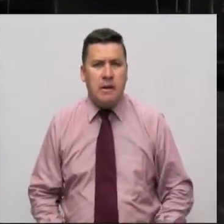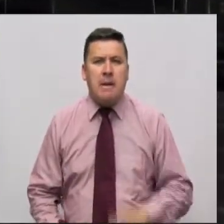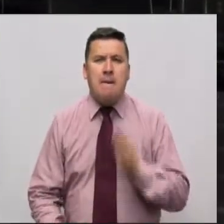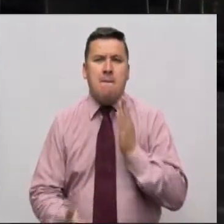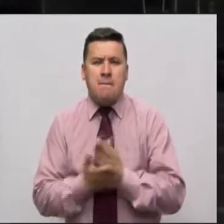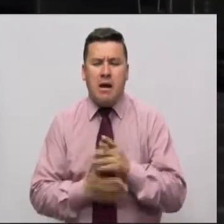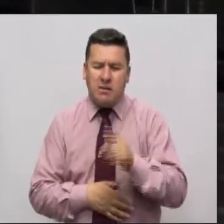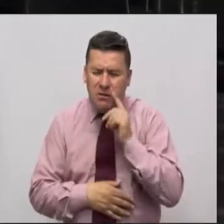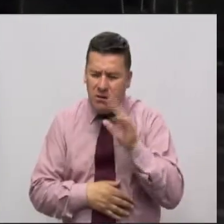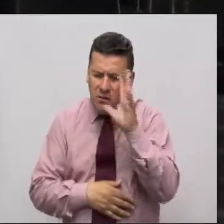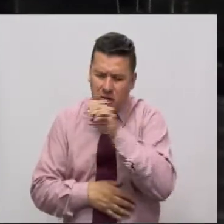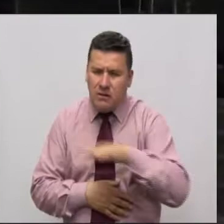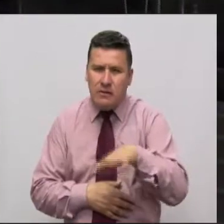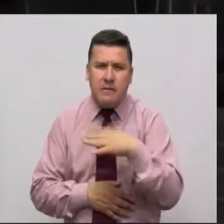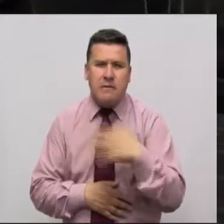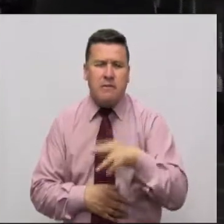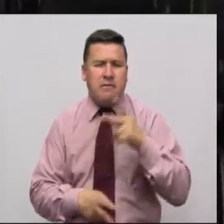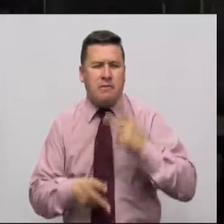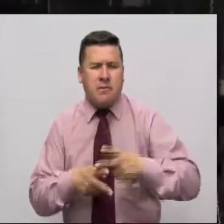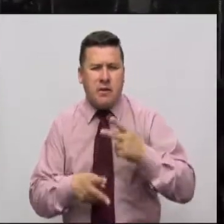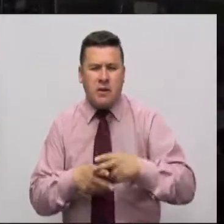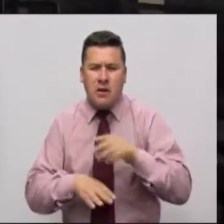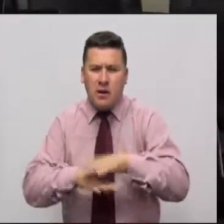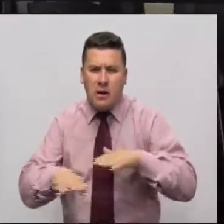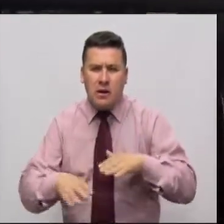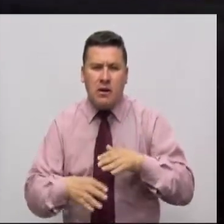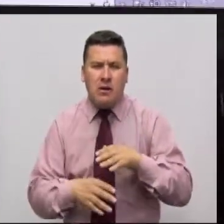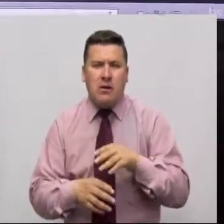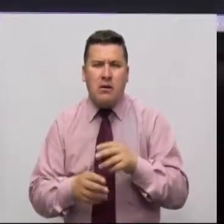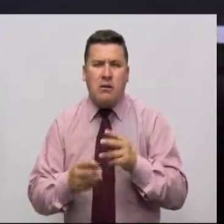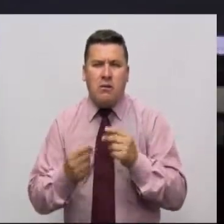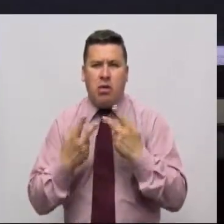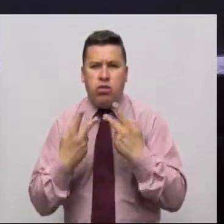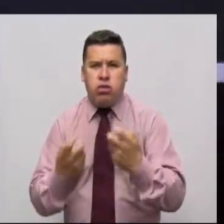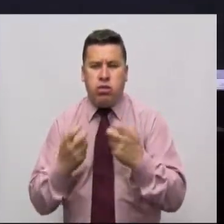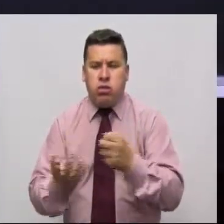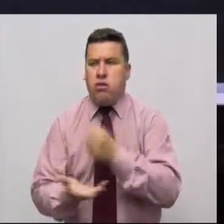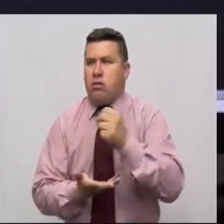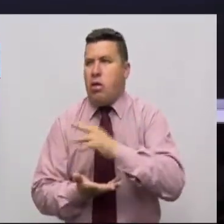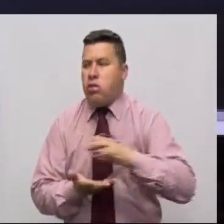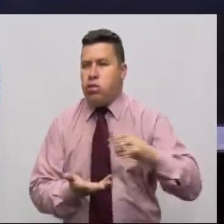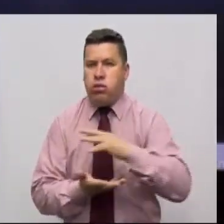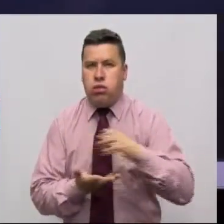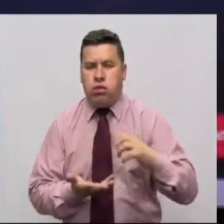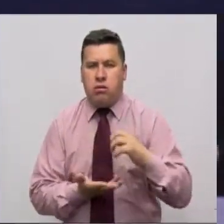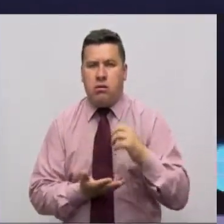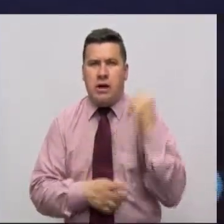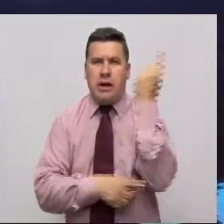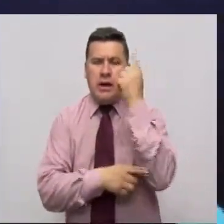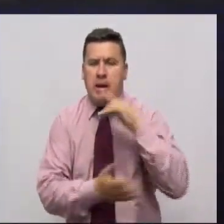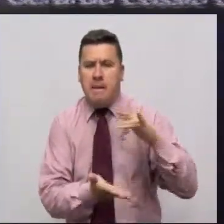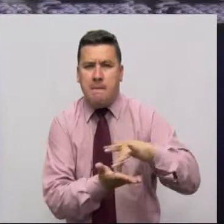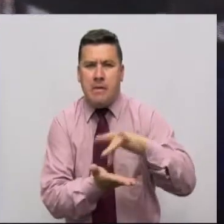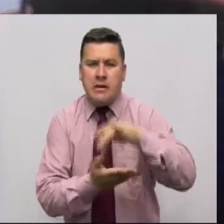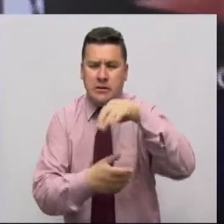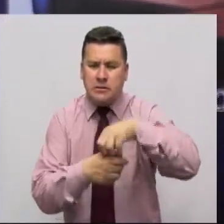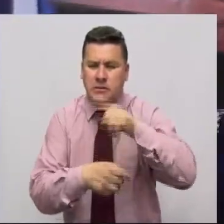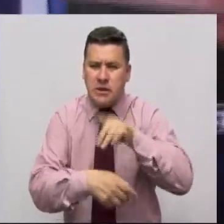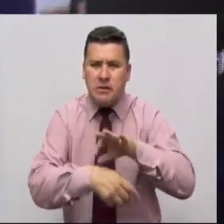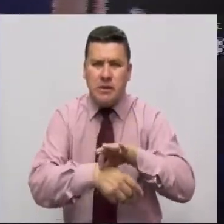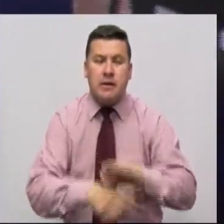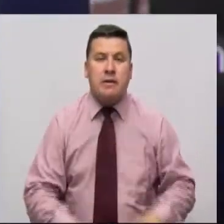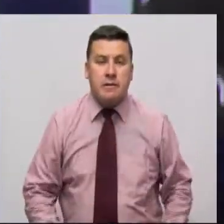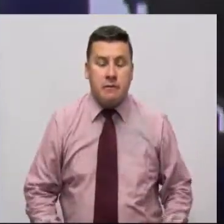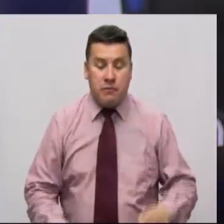de estos hechos se descubrió una red criminal dedicada a defraudar los recursos públicos del Sistema General de